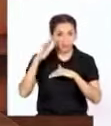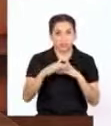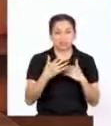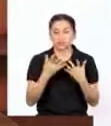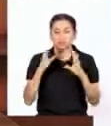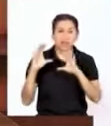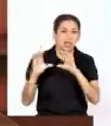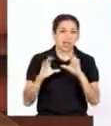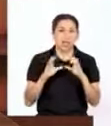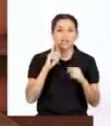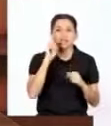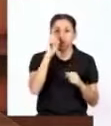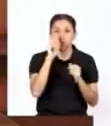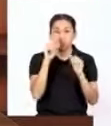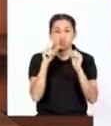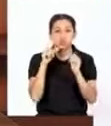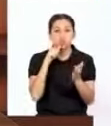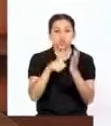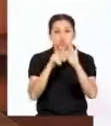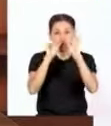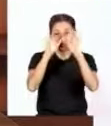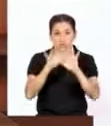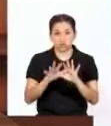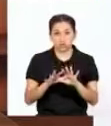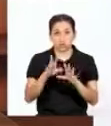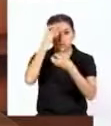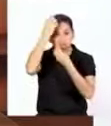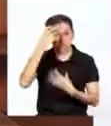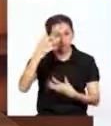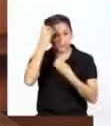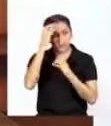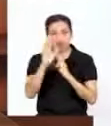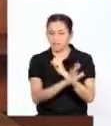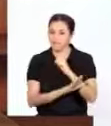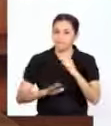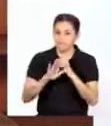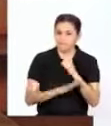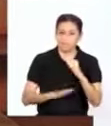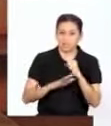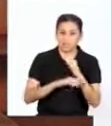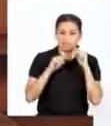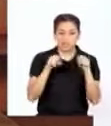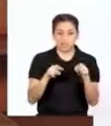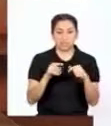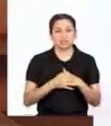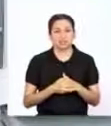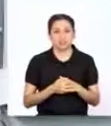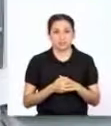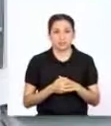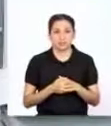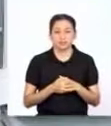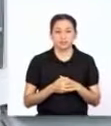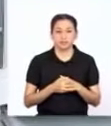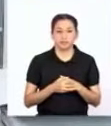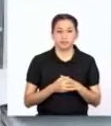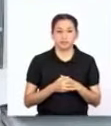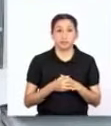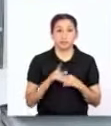primer momento: elaborar un documento con información básica del proyecto participativo.